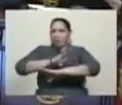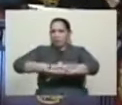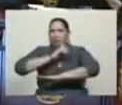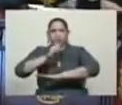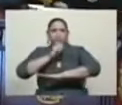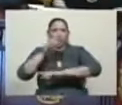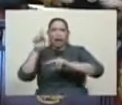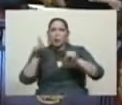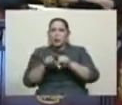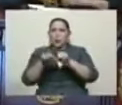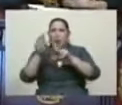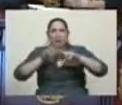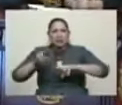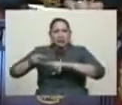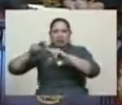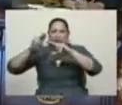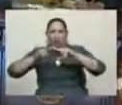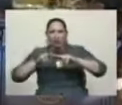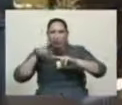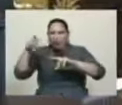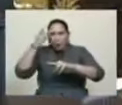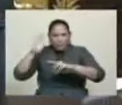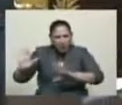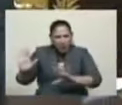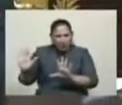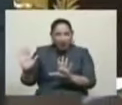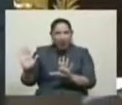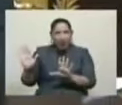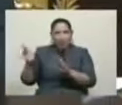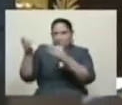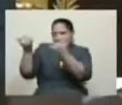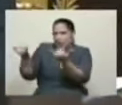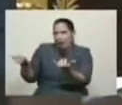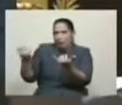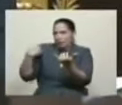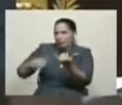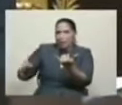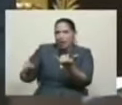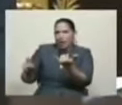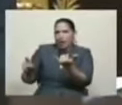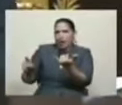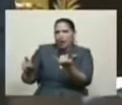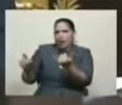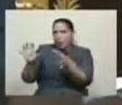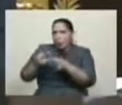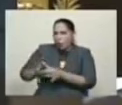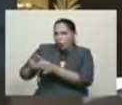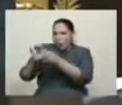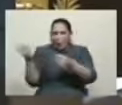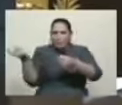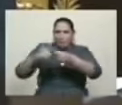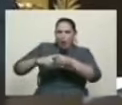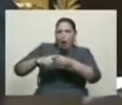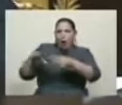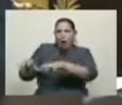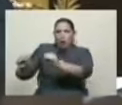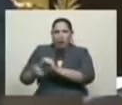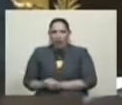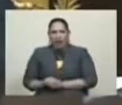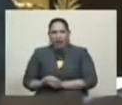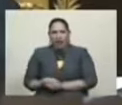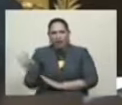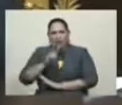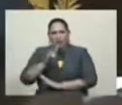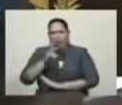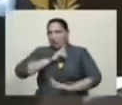Infantil. ¿Es que ellos creen que ya tienen un enclave colonial en Venezuela, donde deciden lo que le